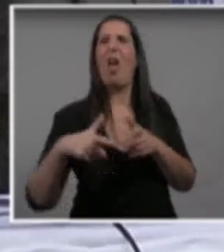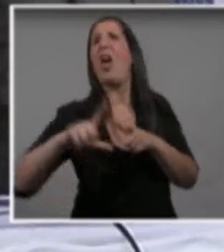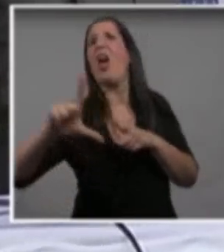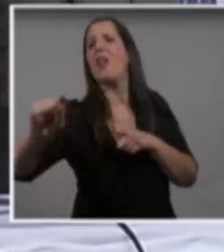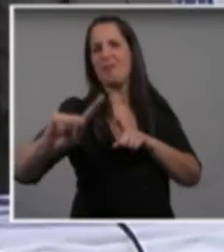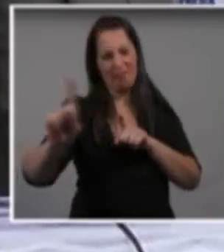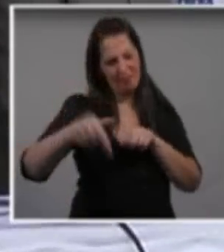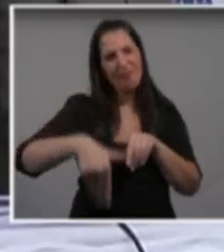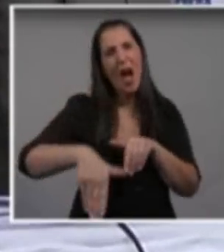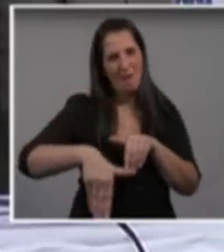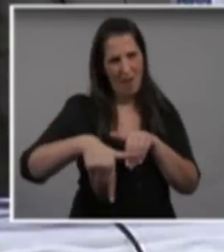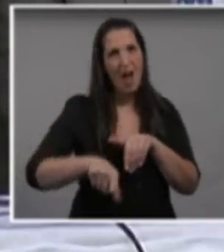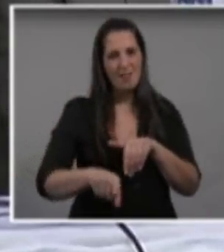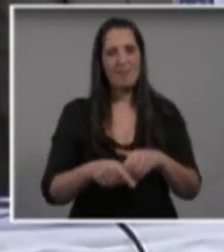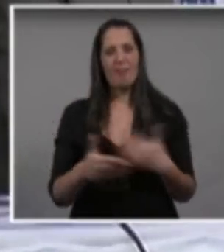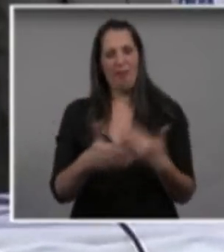Más temprano que tarde.